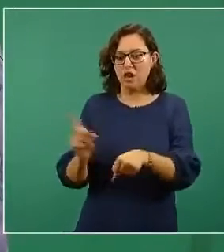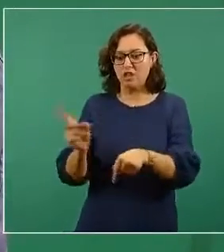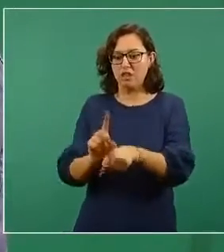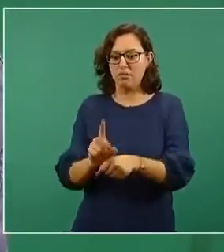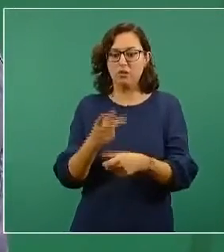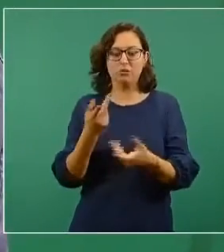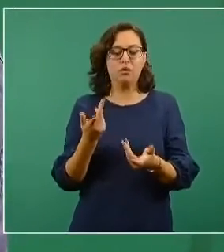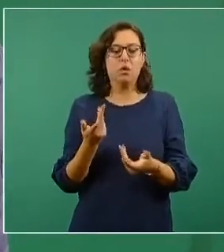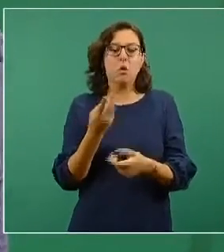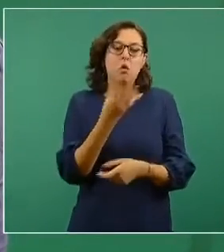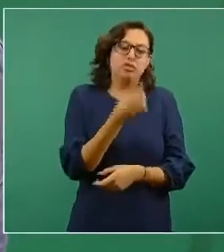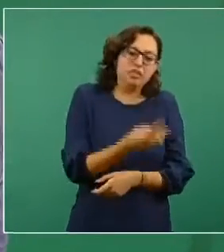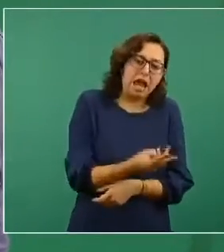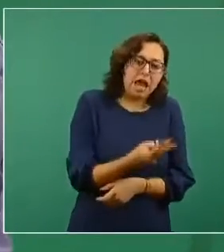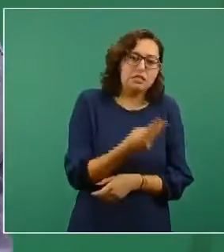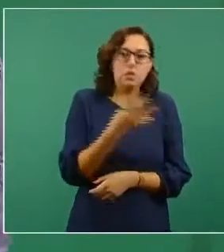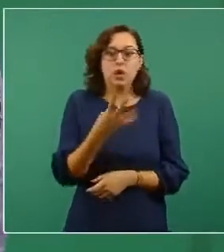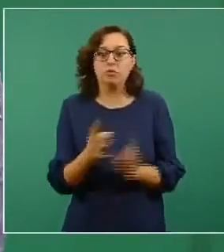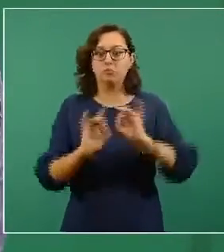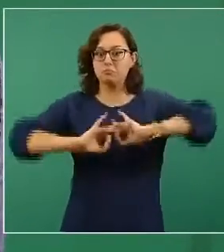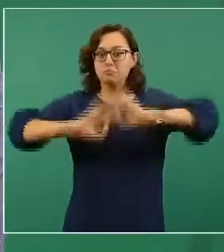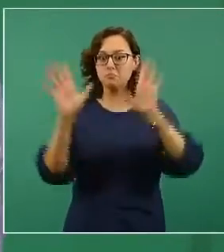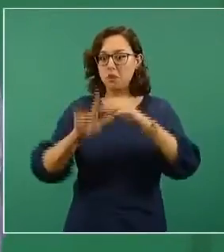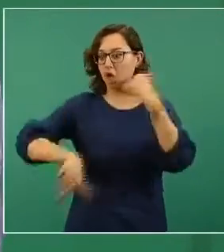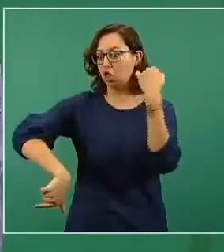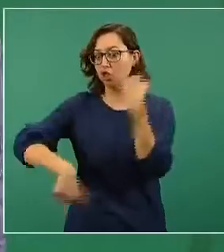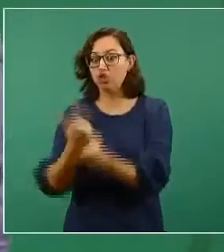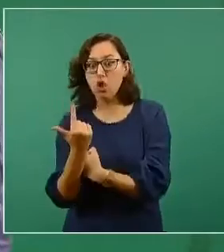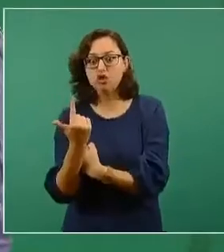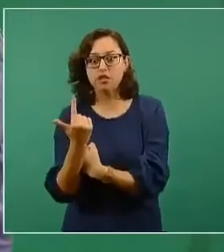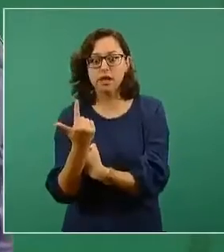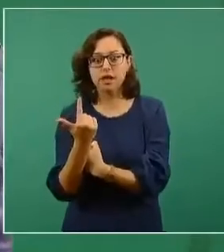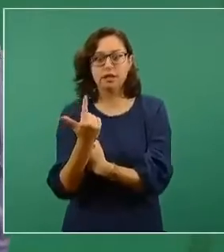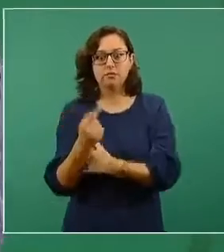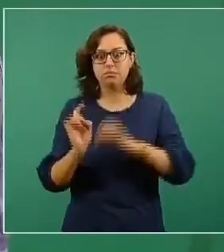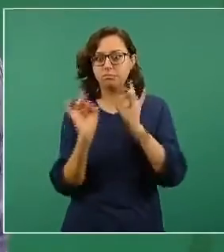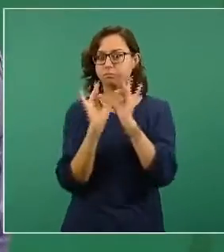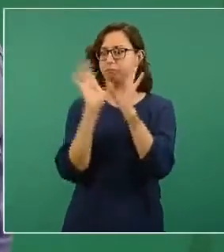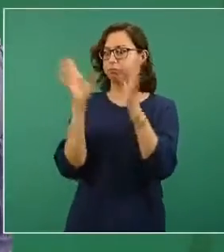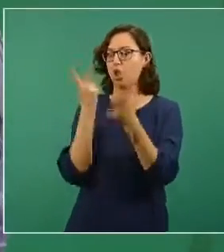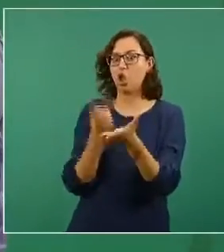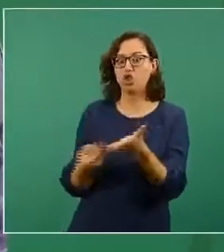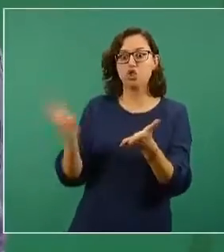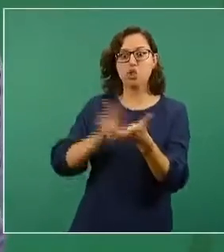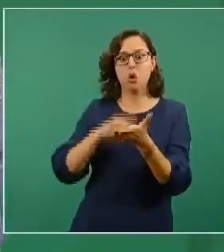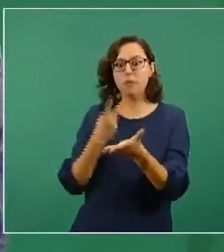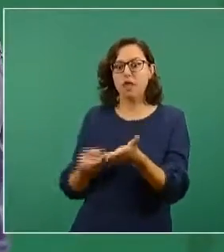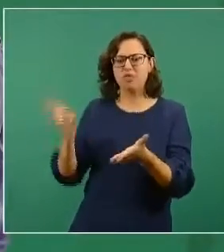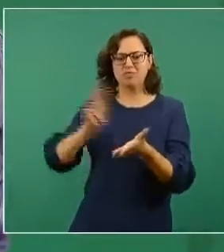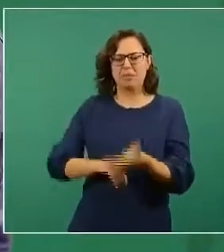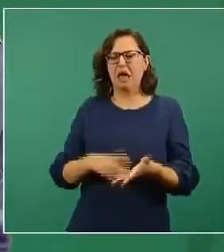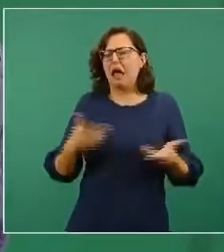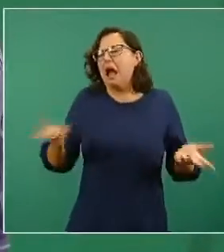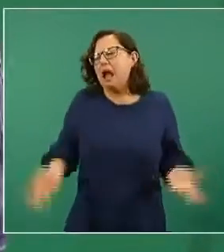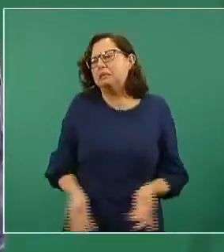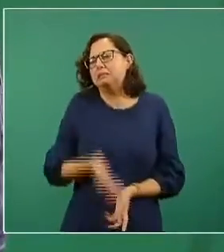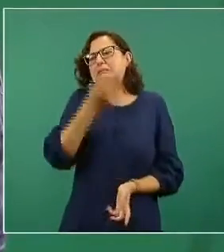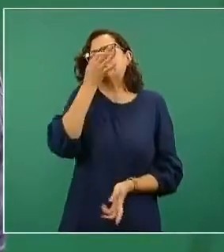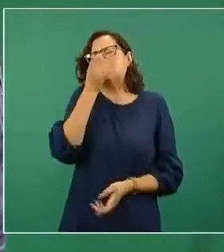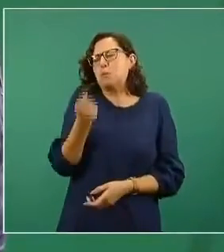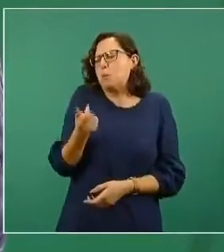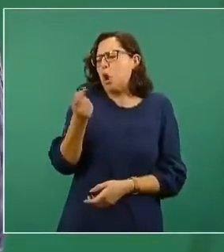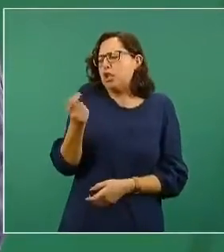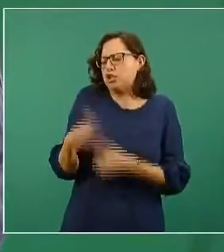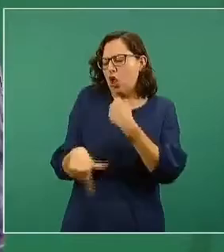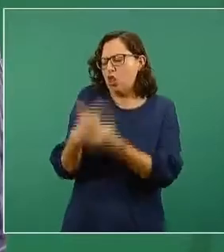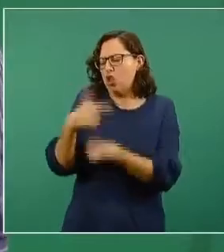12 casos. Y en esta misma conferencia, ya no me acuerdo si fue usted o alguien más, cuestionó el tema de por qué con 12 casos están pasando a cerrar las